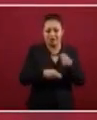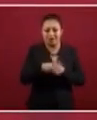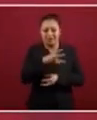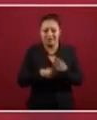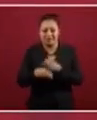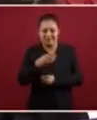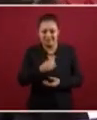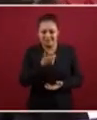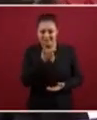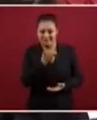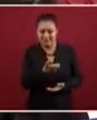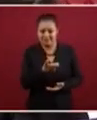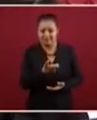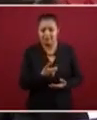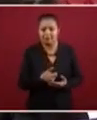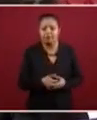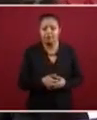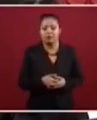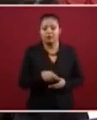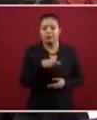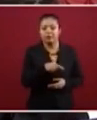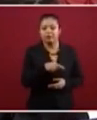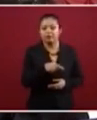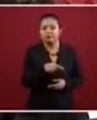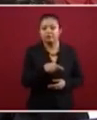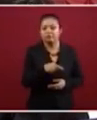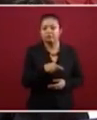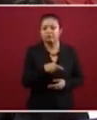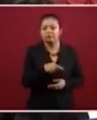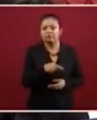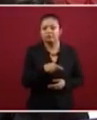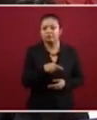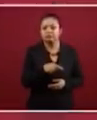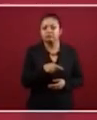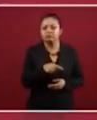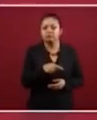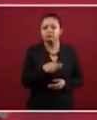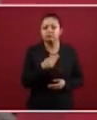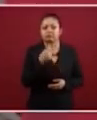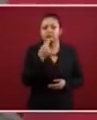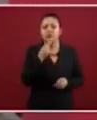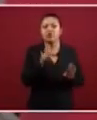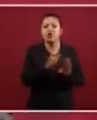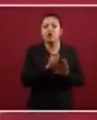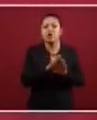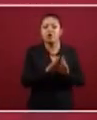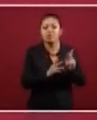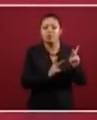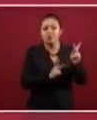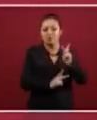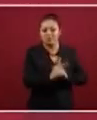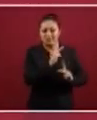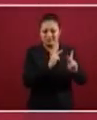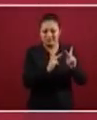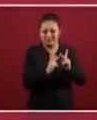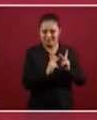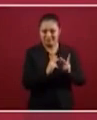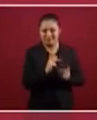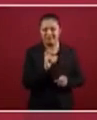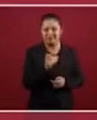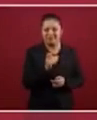desde 1998 tienen esta lucha, no han recibido el dinero que les corresponde. La idea es llegar hasta culminar hasta